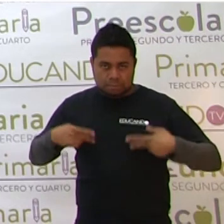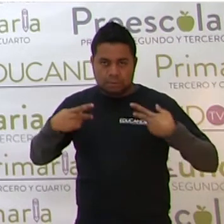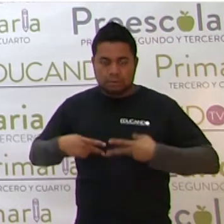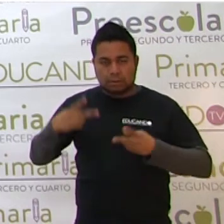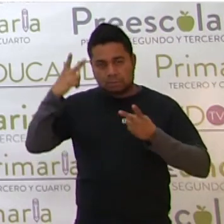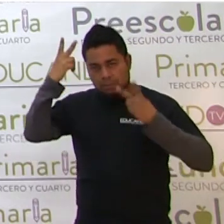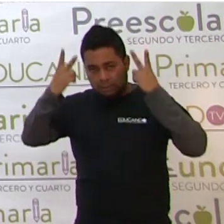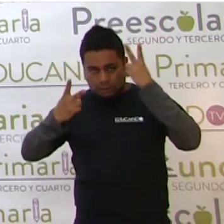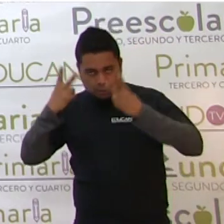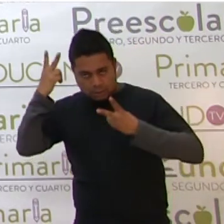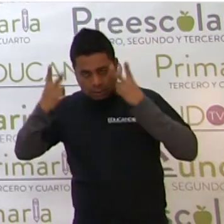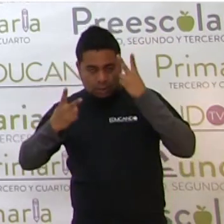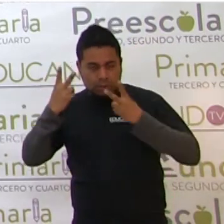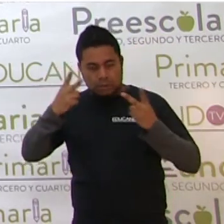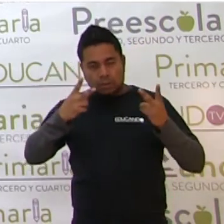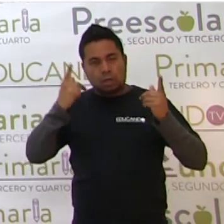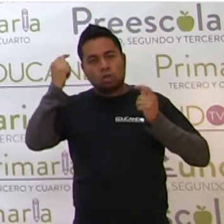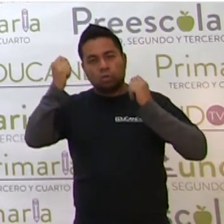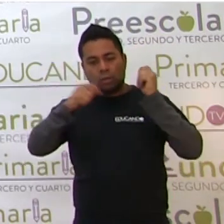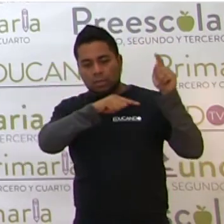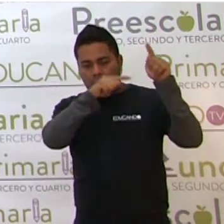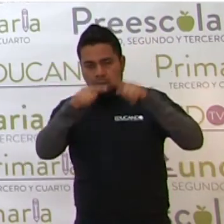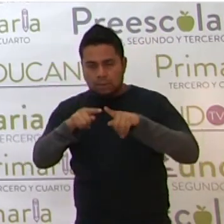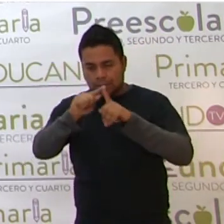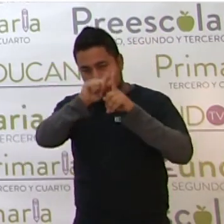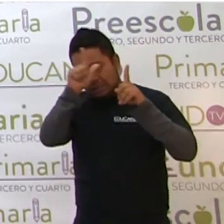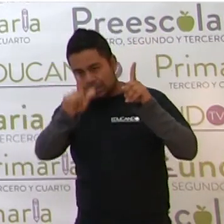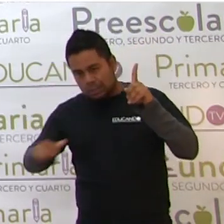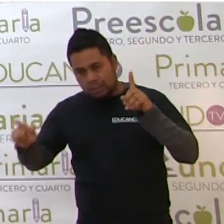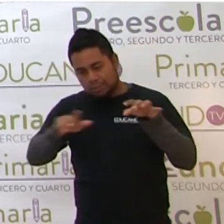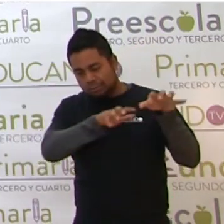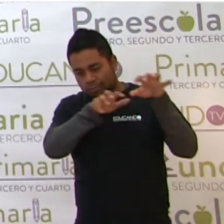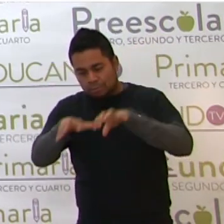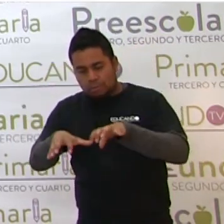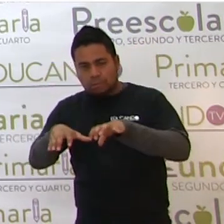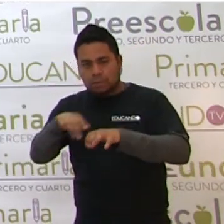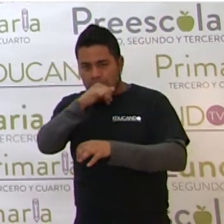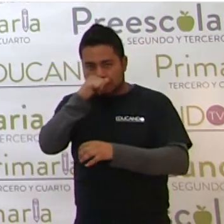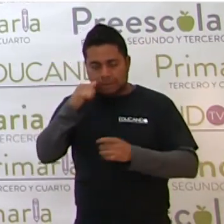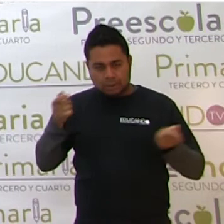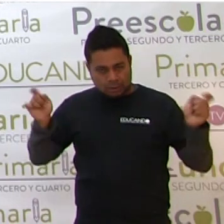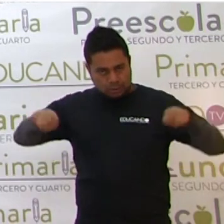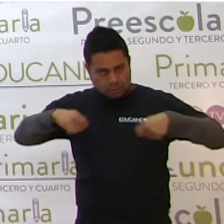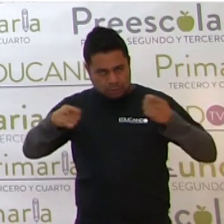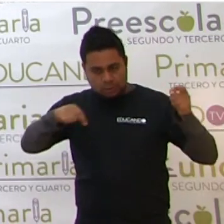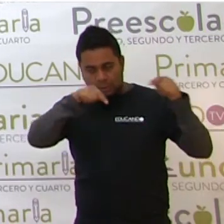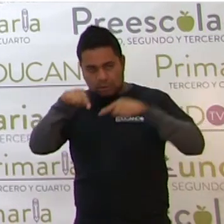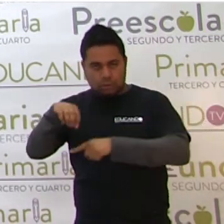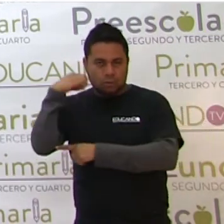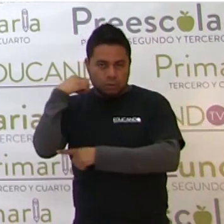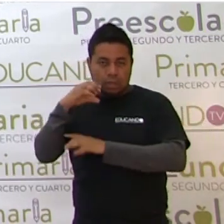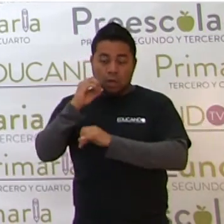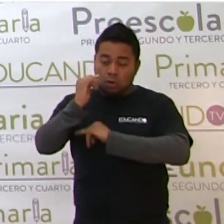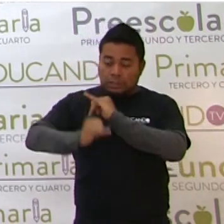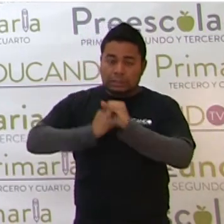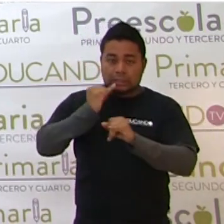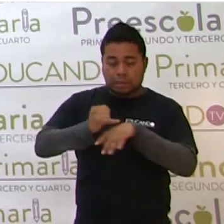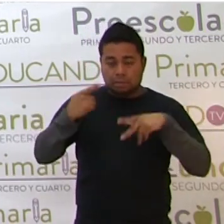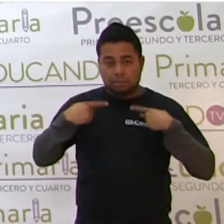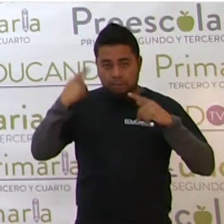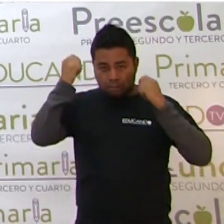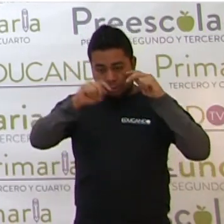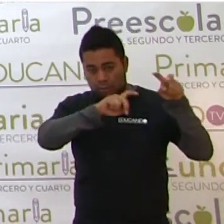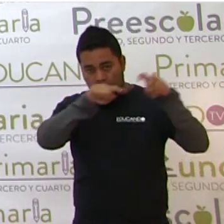nacionales y extranjeros tuvimos en esta fiesta, en qué años y cuál fue